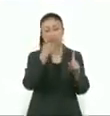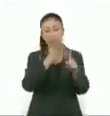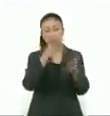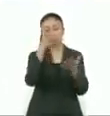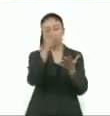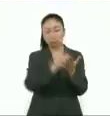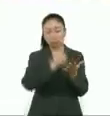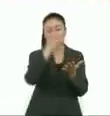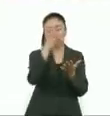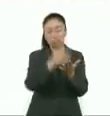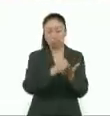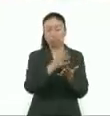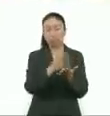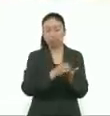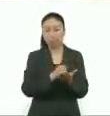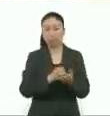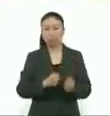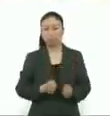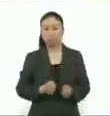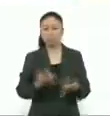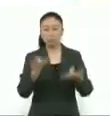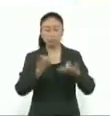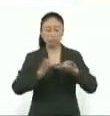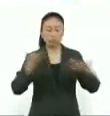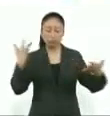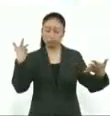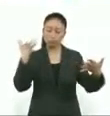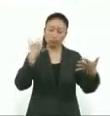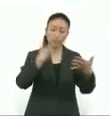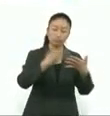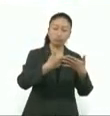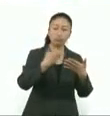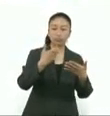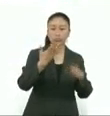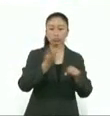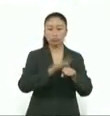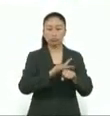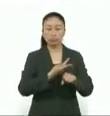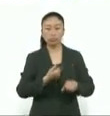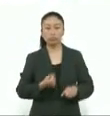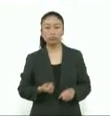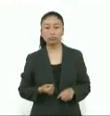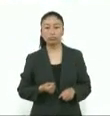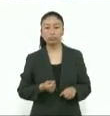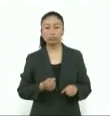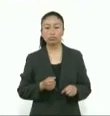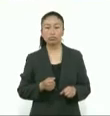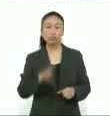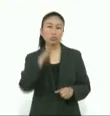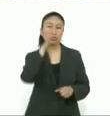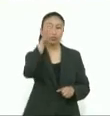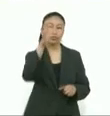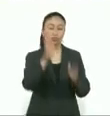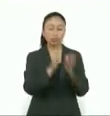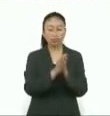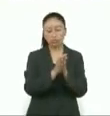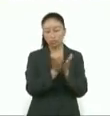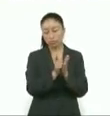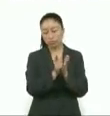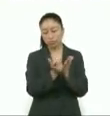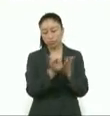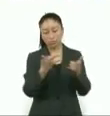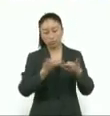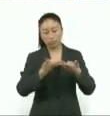y trascenderán en la historia de México. Se escribirán en los libros de historia con